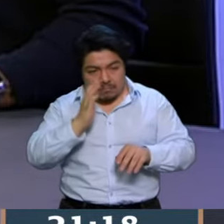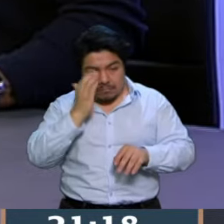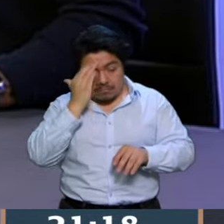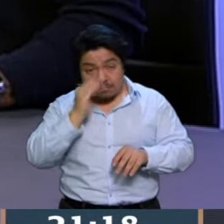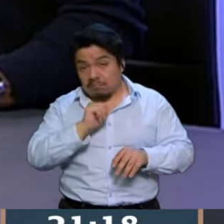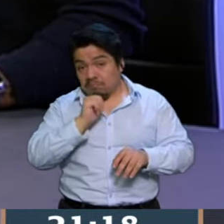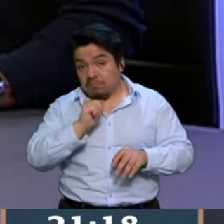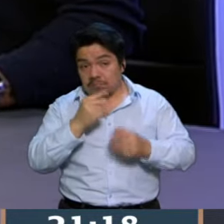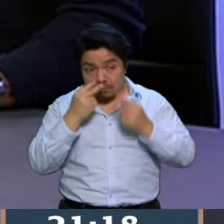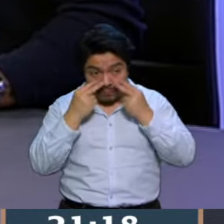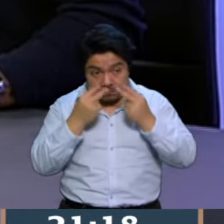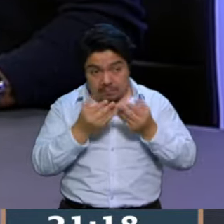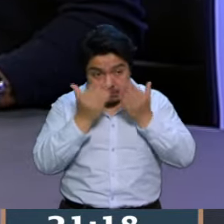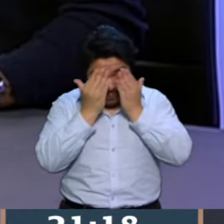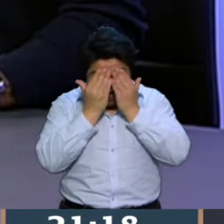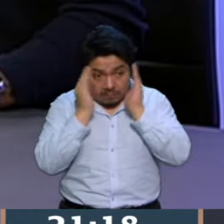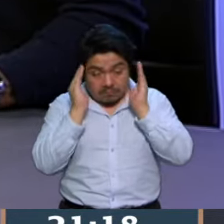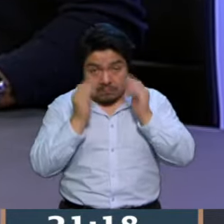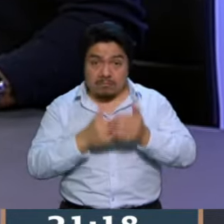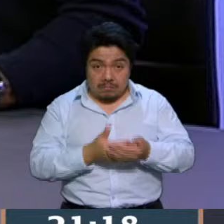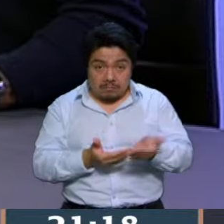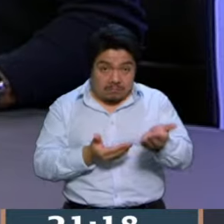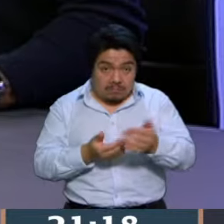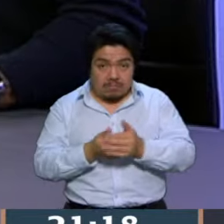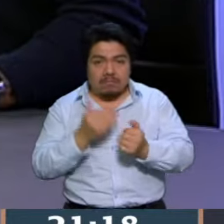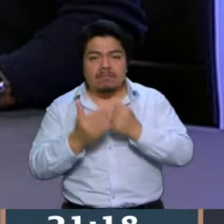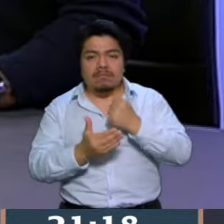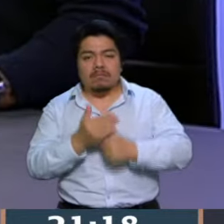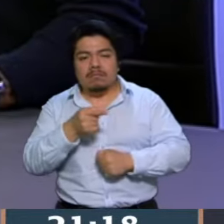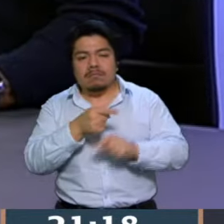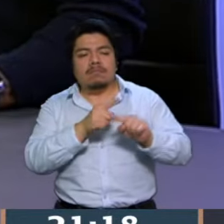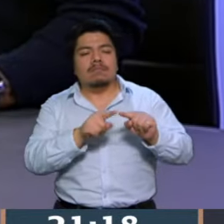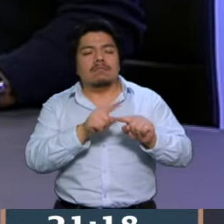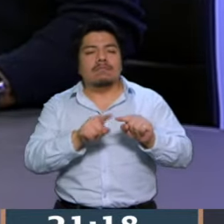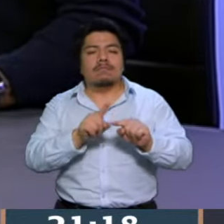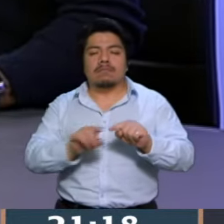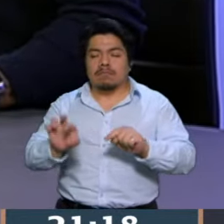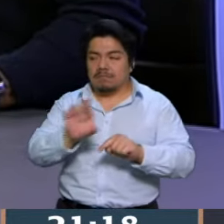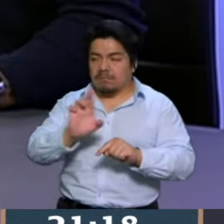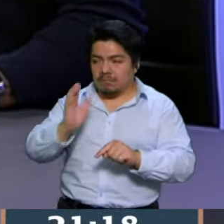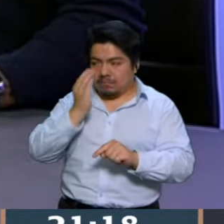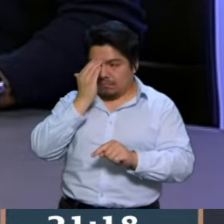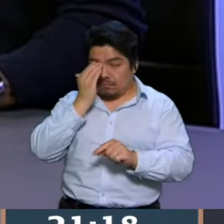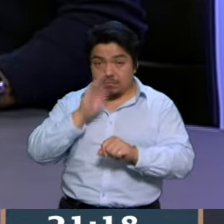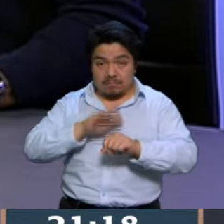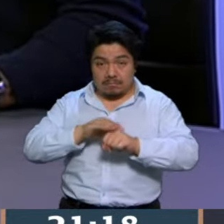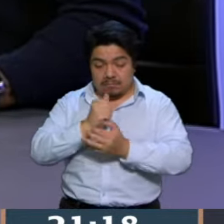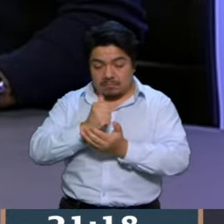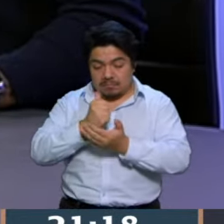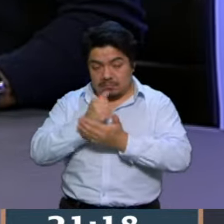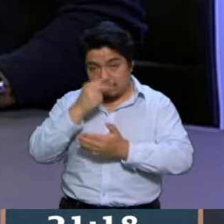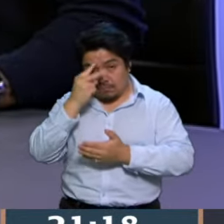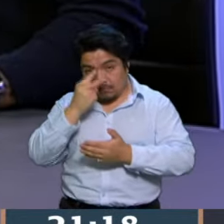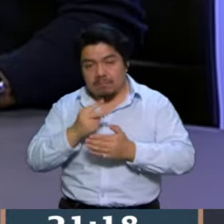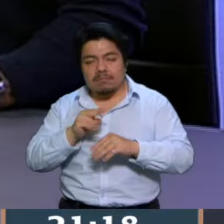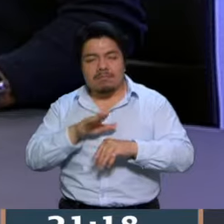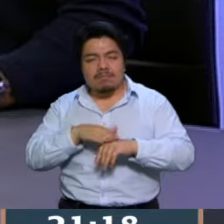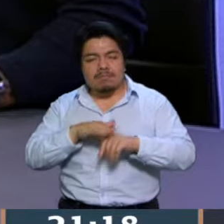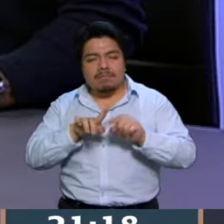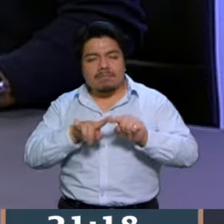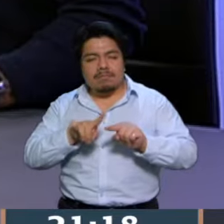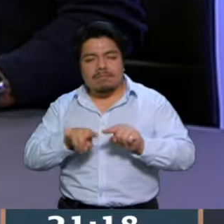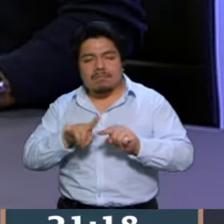ojo, abran más los oídos porque uno puede reconocer esa diversidad, sobre todo en la Ciudad de México, que es la ciudad de